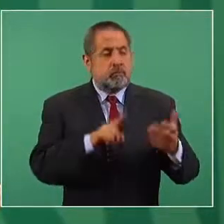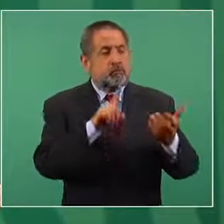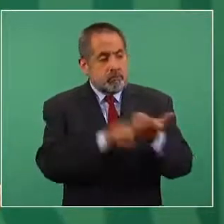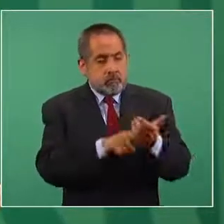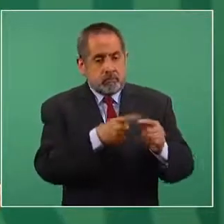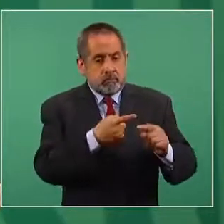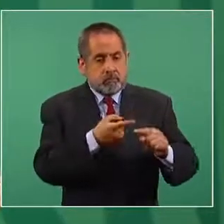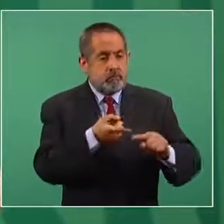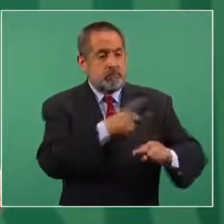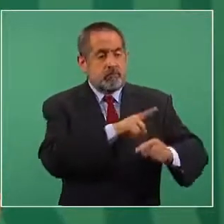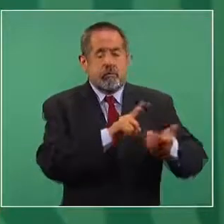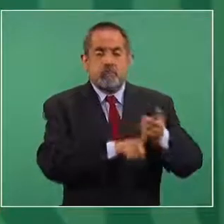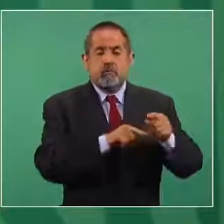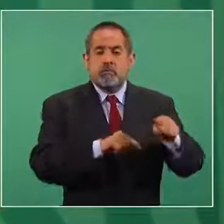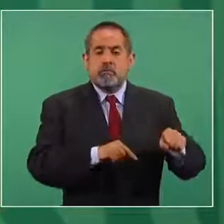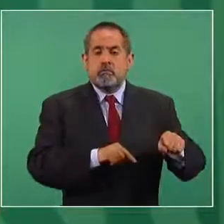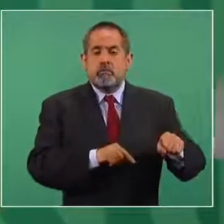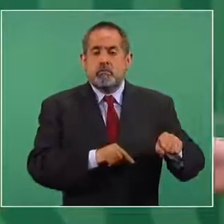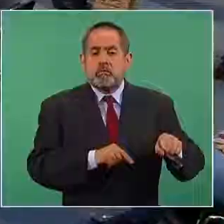tenía